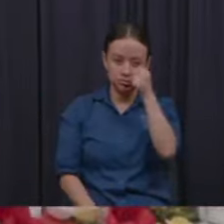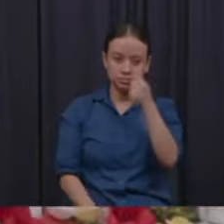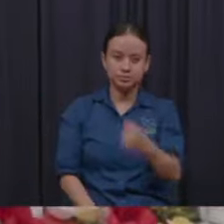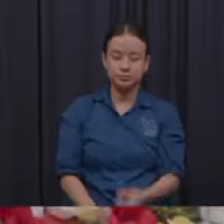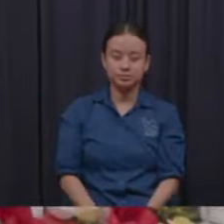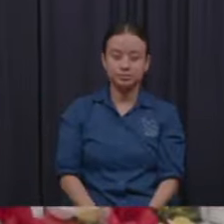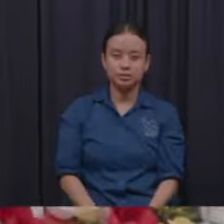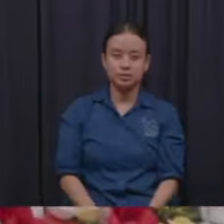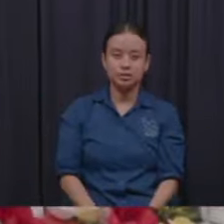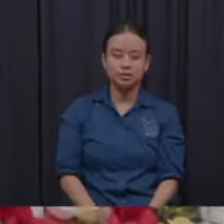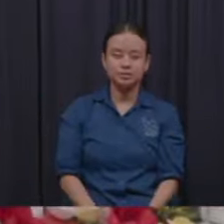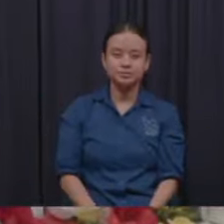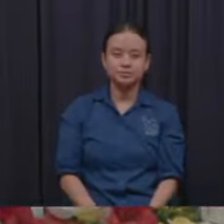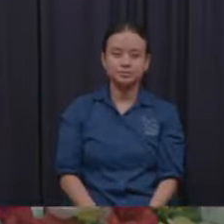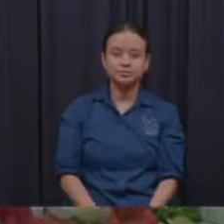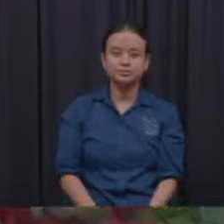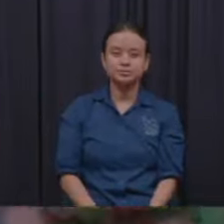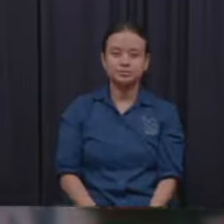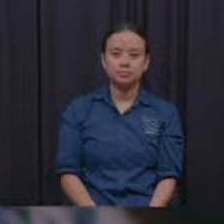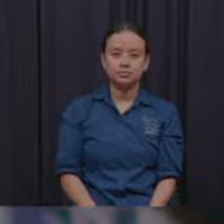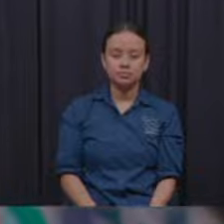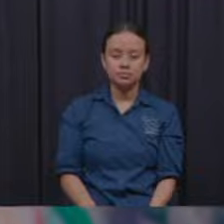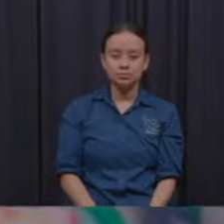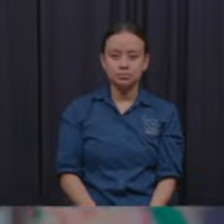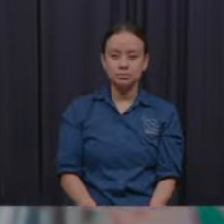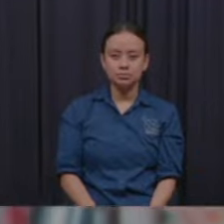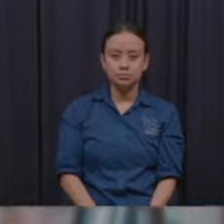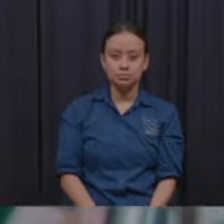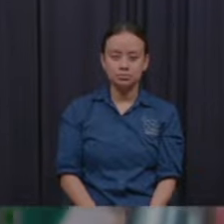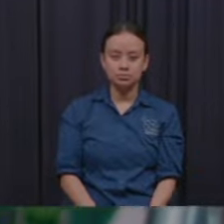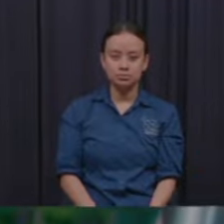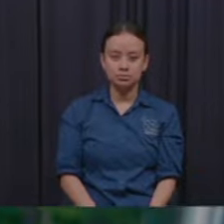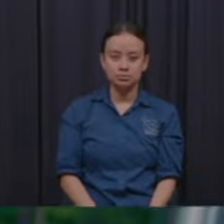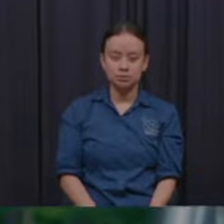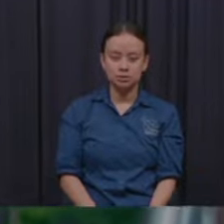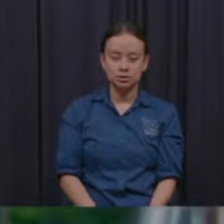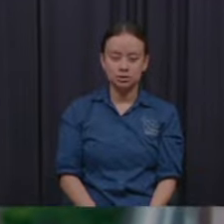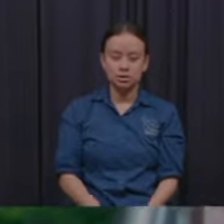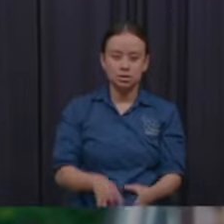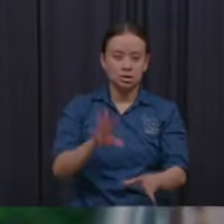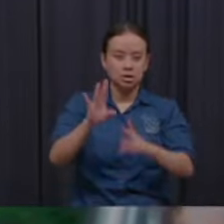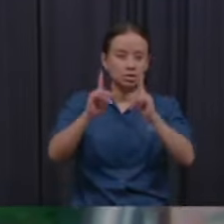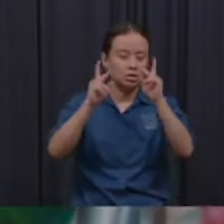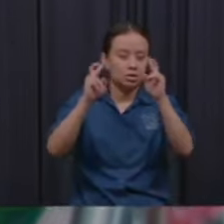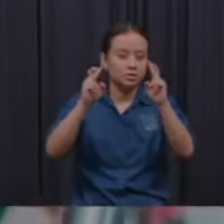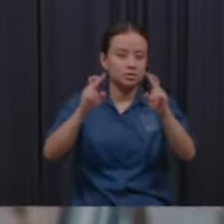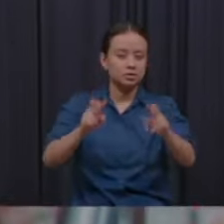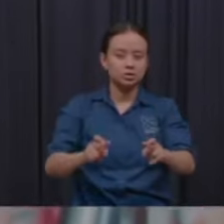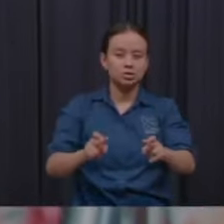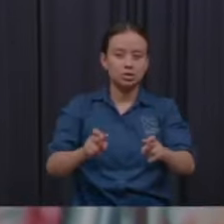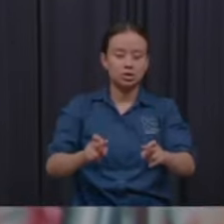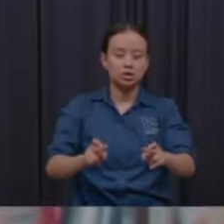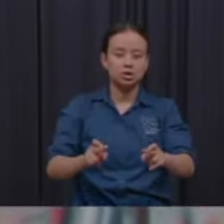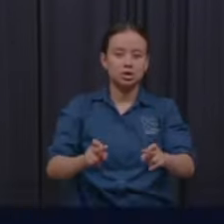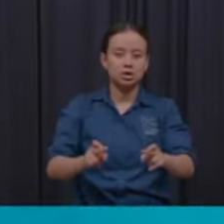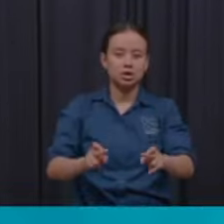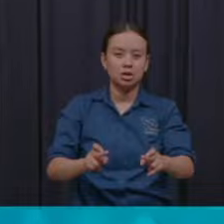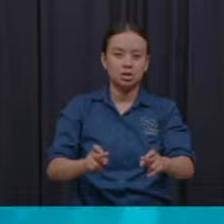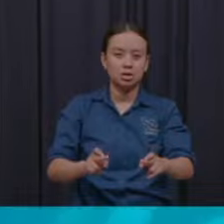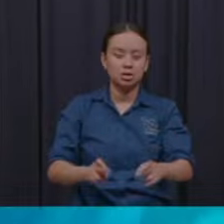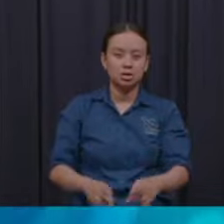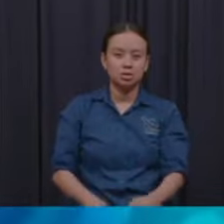¿Habrá alguien más aquí en este anexo o allá en el anexo E? O si usted está hasta allá en el F, los esperamos. Aquí vienen otras dos